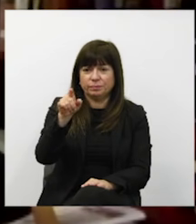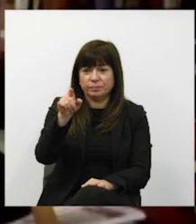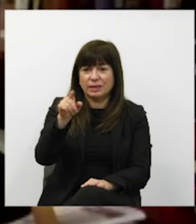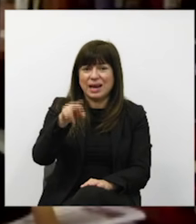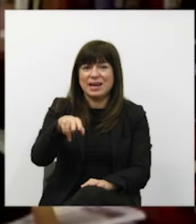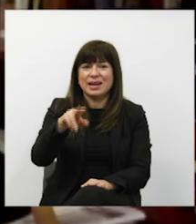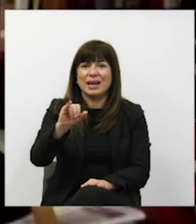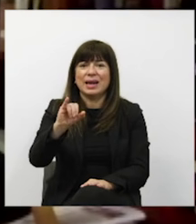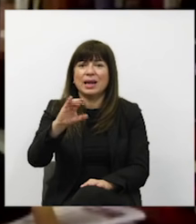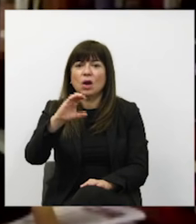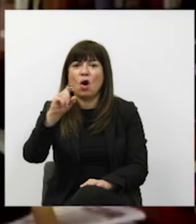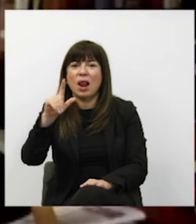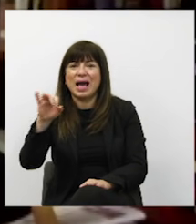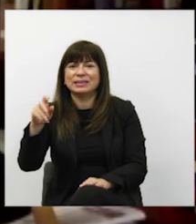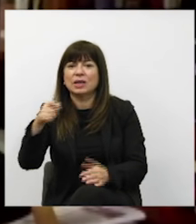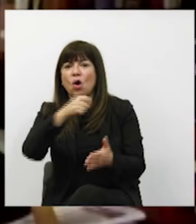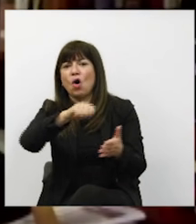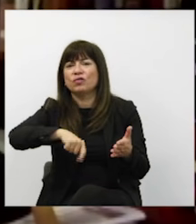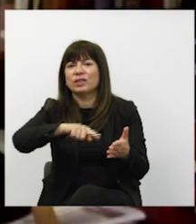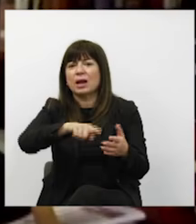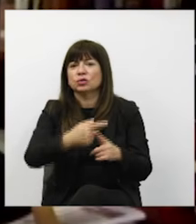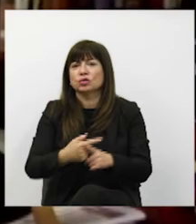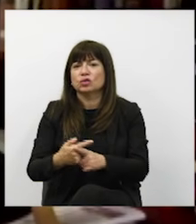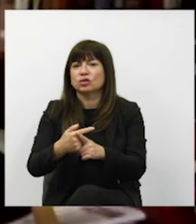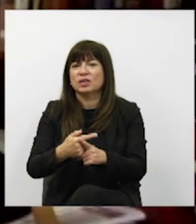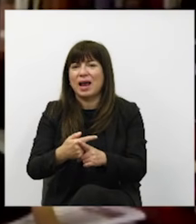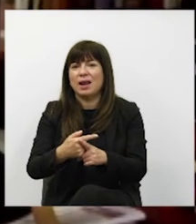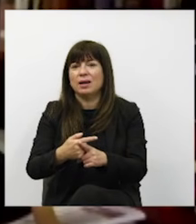lo que dijo Nicolás sobre el contrato social.